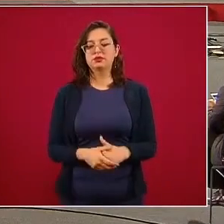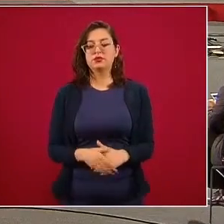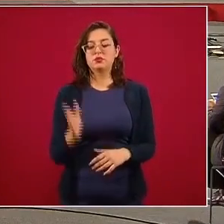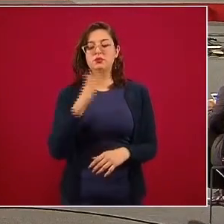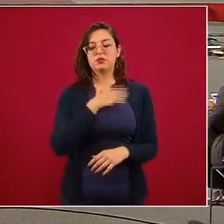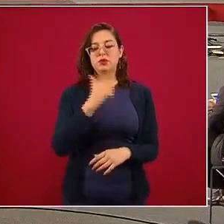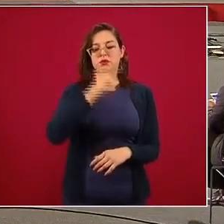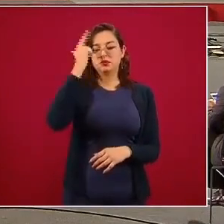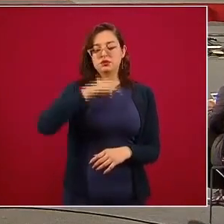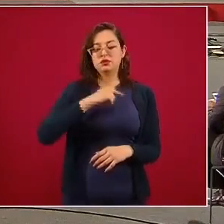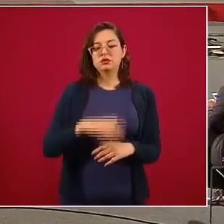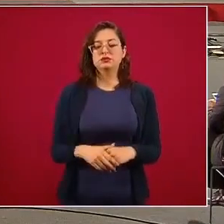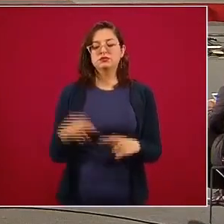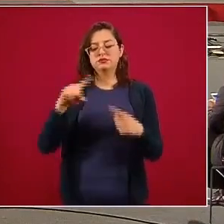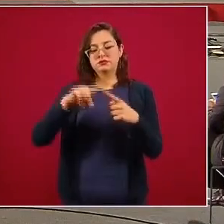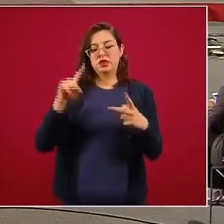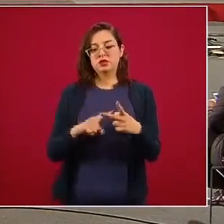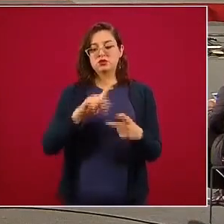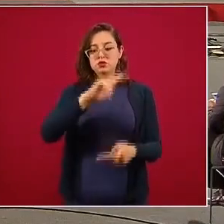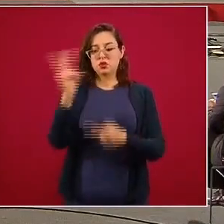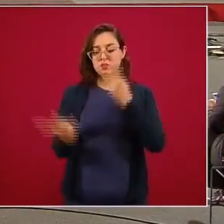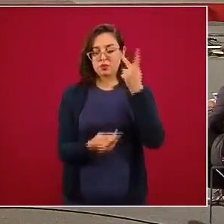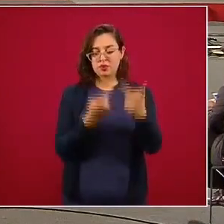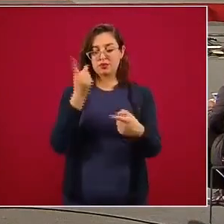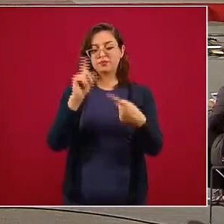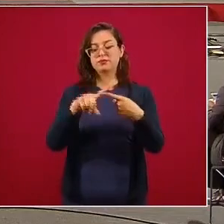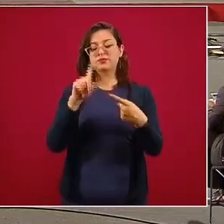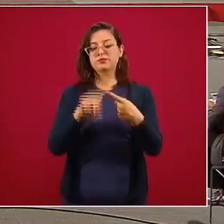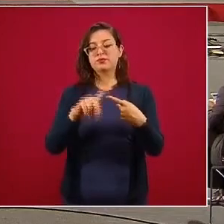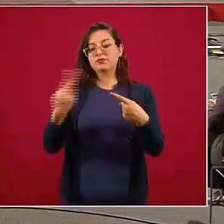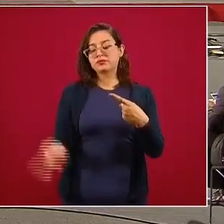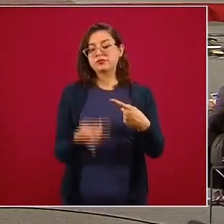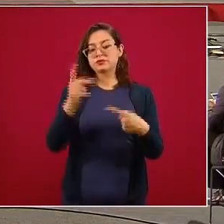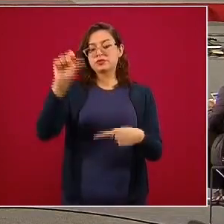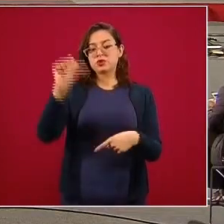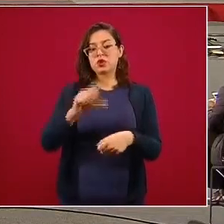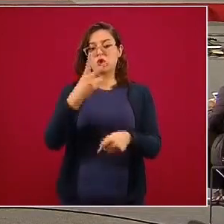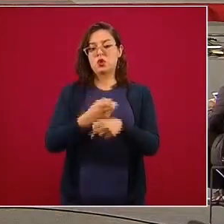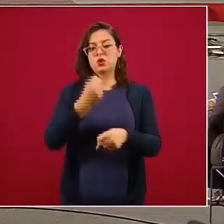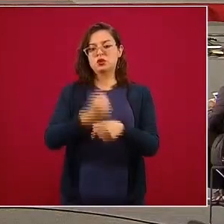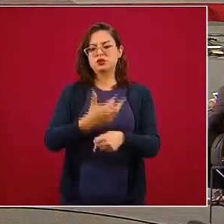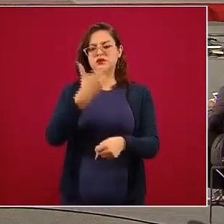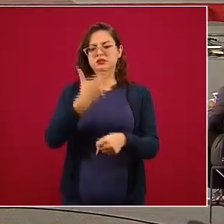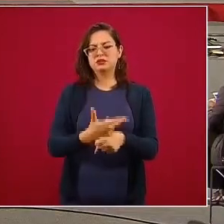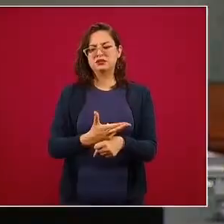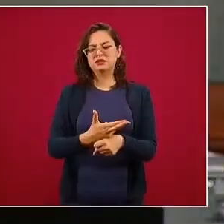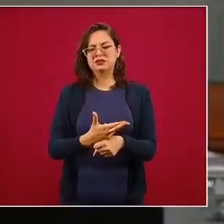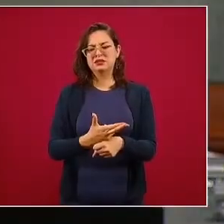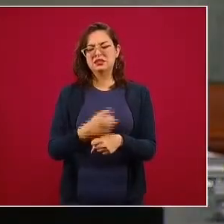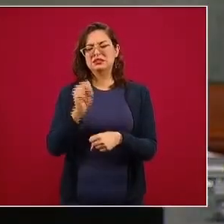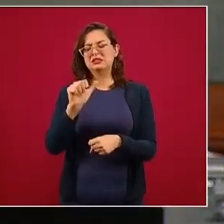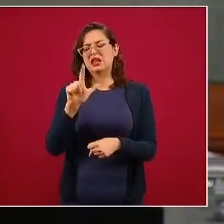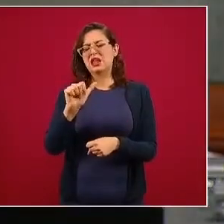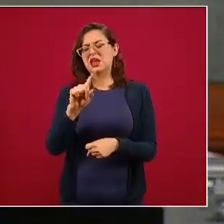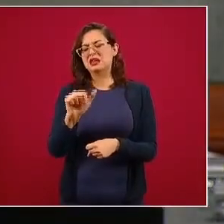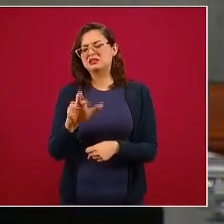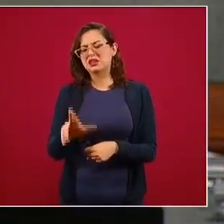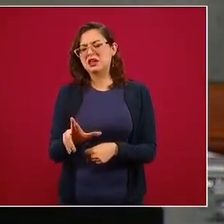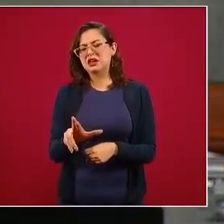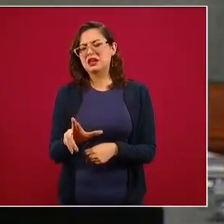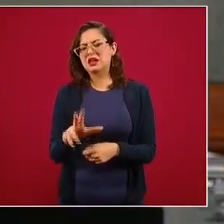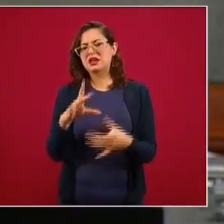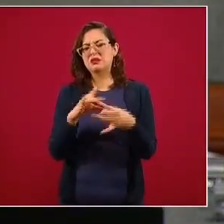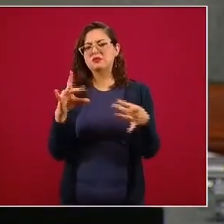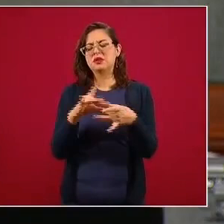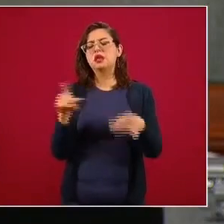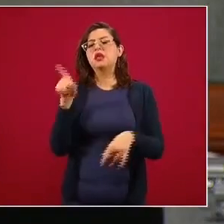Buenas noches. Son dos preguntas rápidas. Bueno, la primera, hoy el subsecretario de Rabindranath Salazar informó